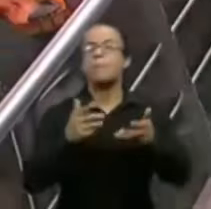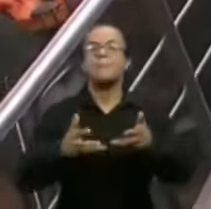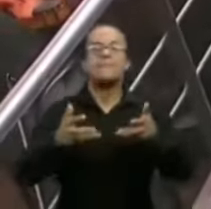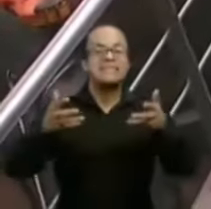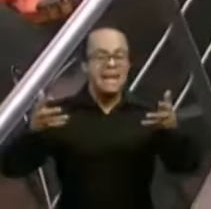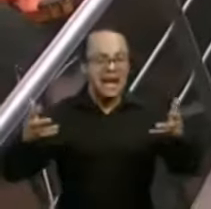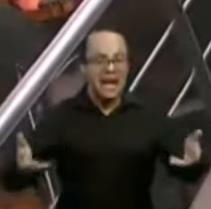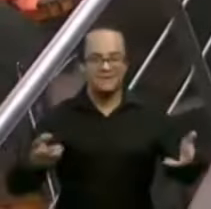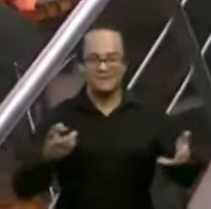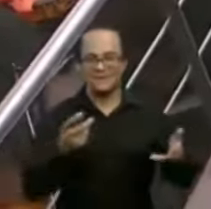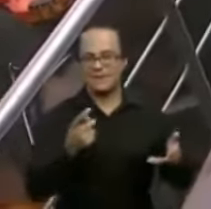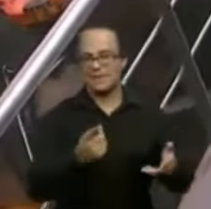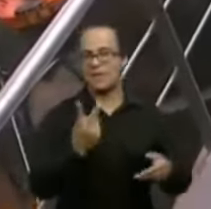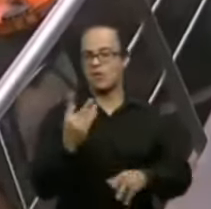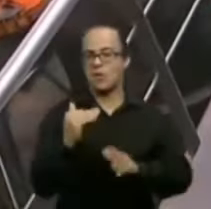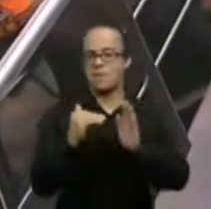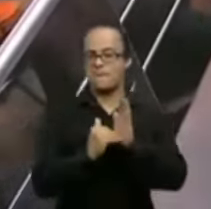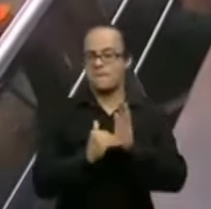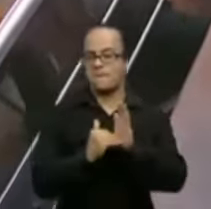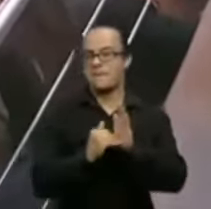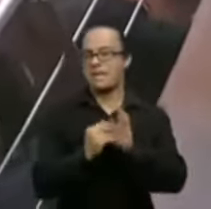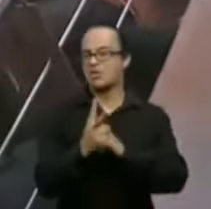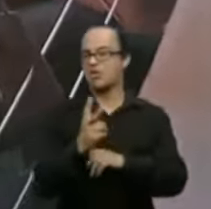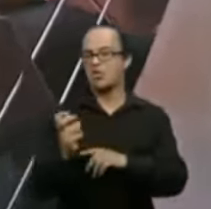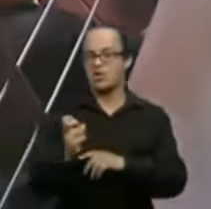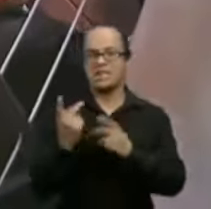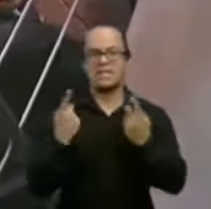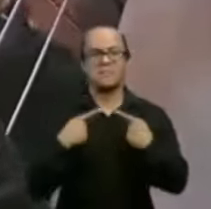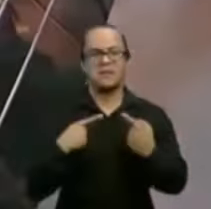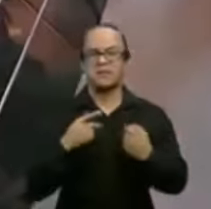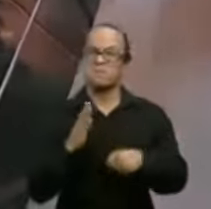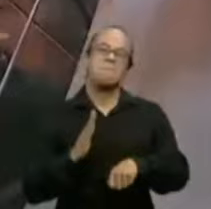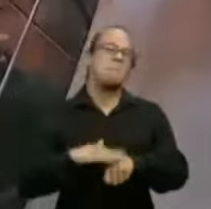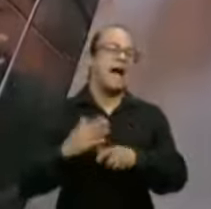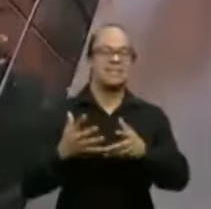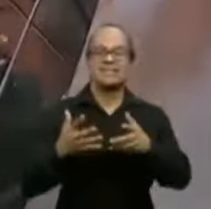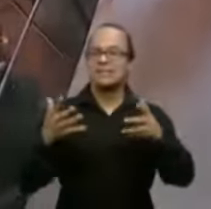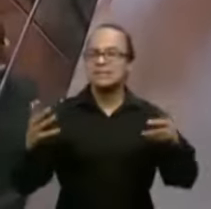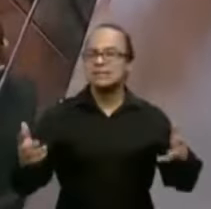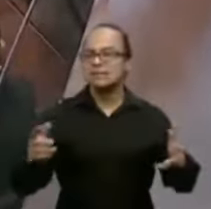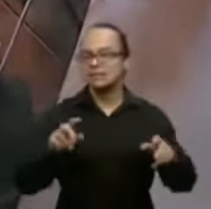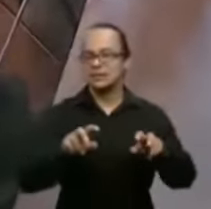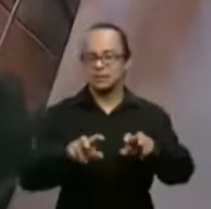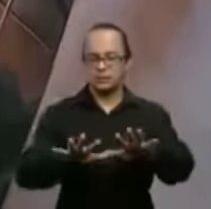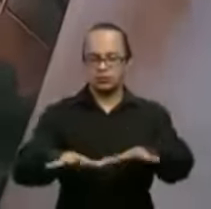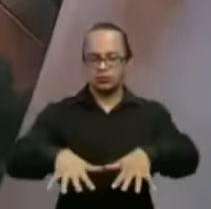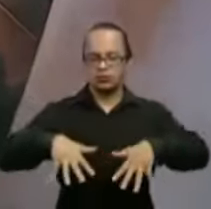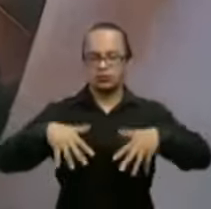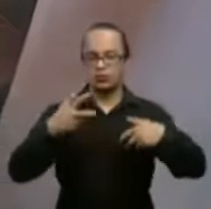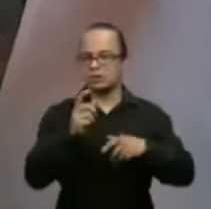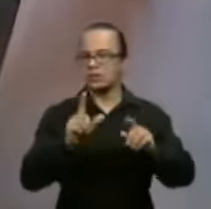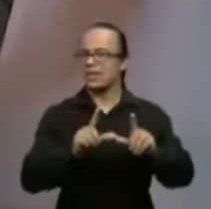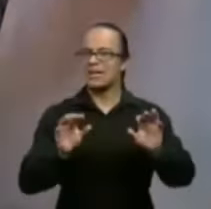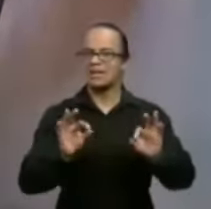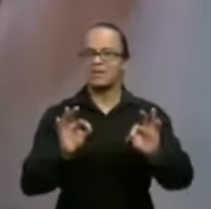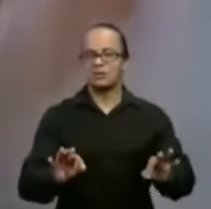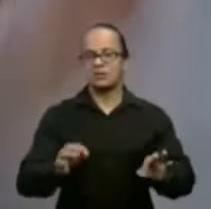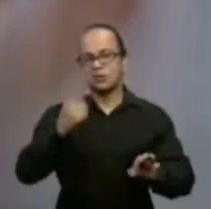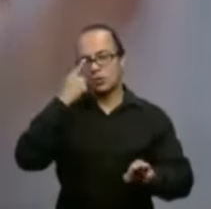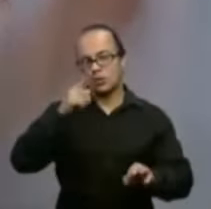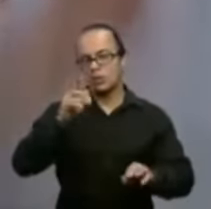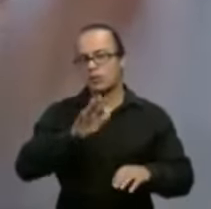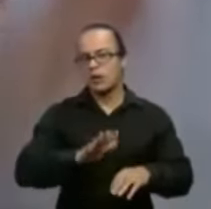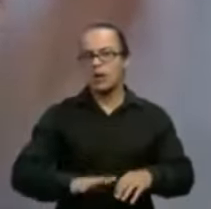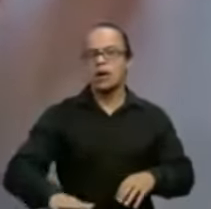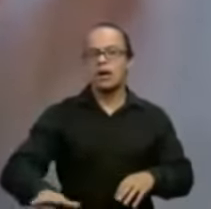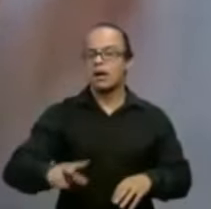ya le decía a usted, más de 2.200 invitados. Y bueno, pues aquí ya está todo listo para que ella